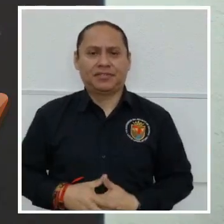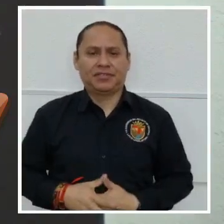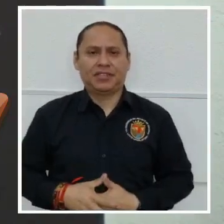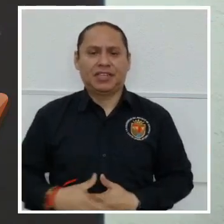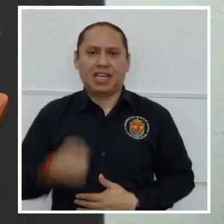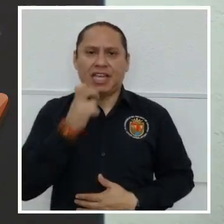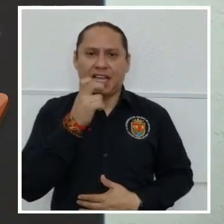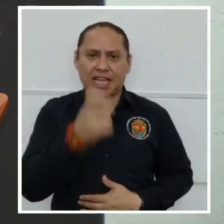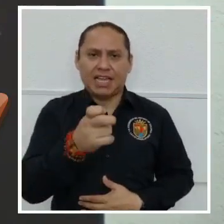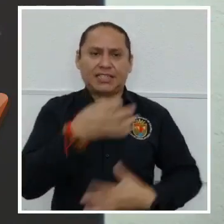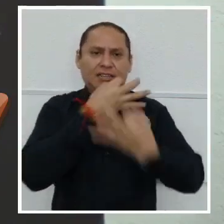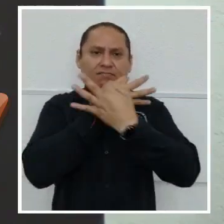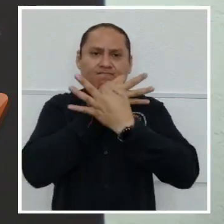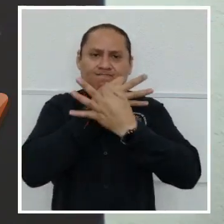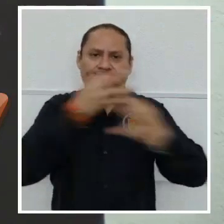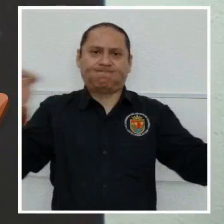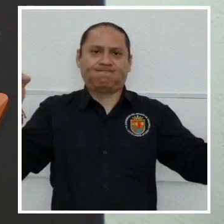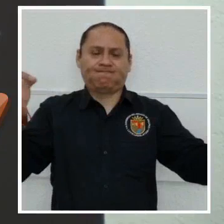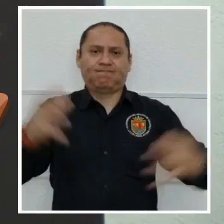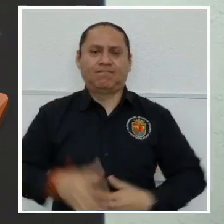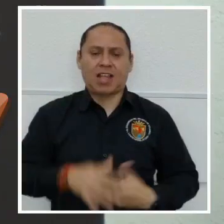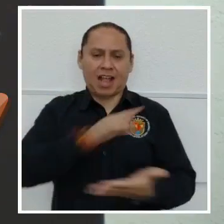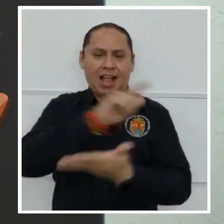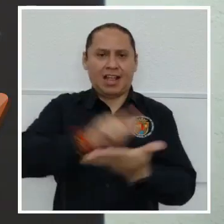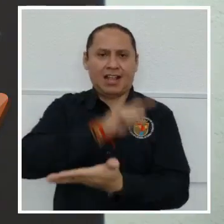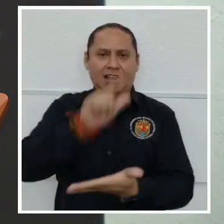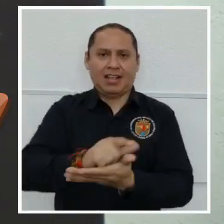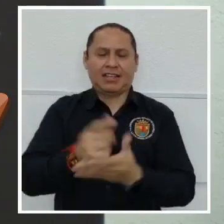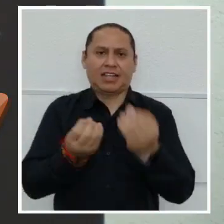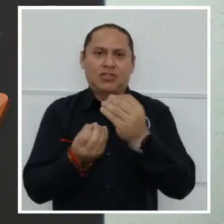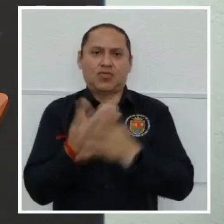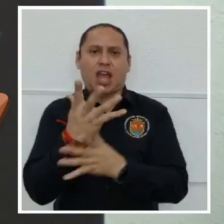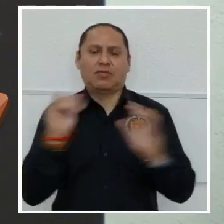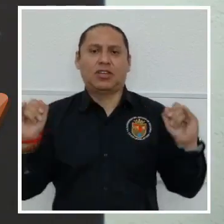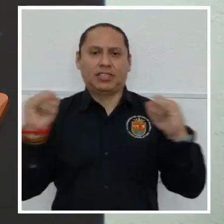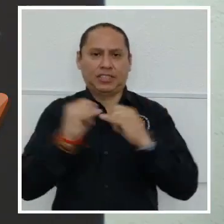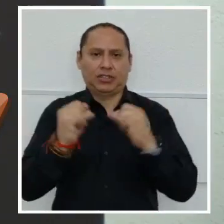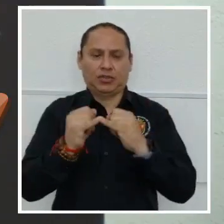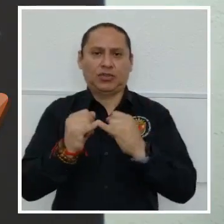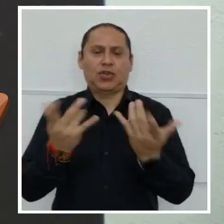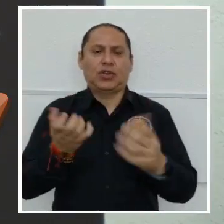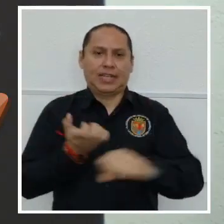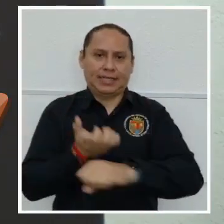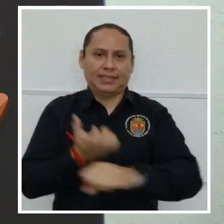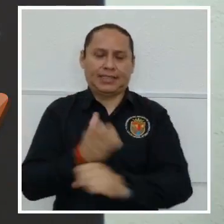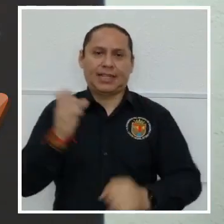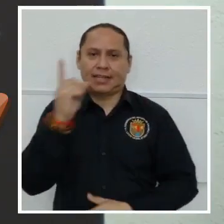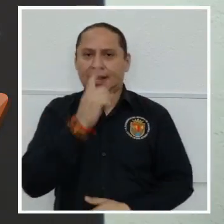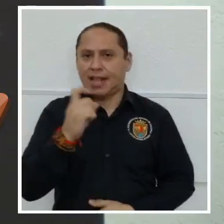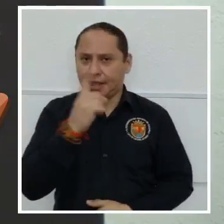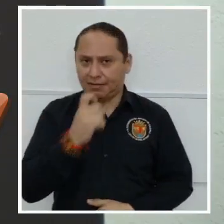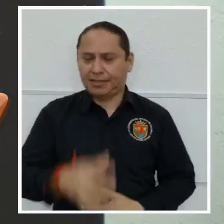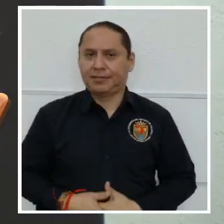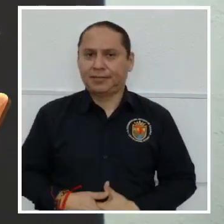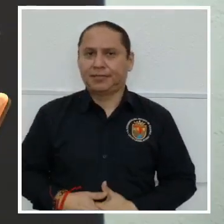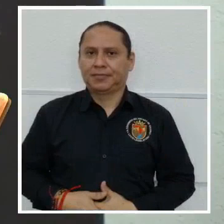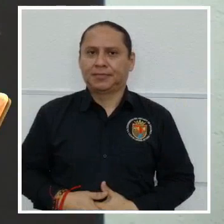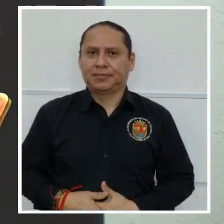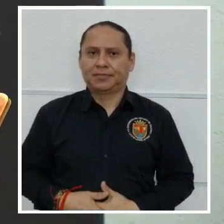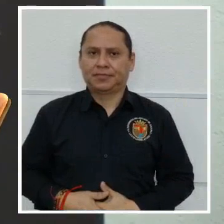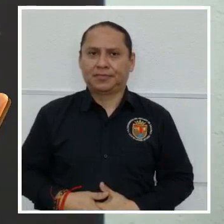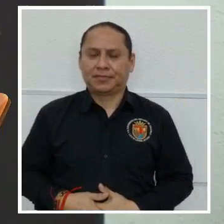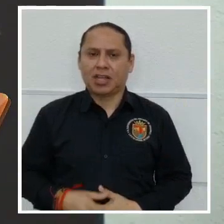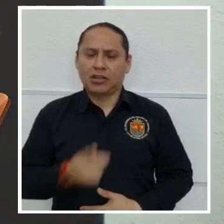este decreto que crea el instituto estatal del agua permítanme hacer